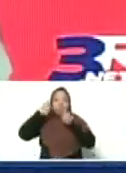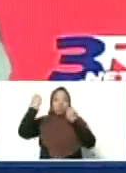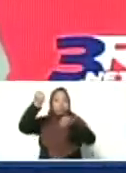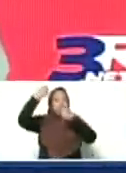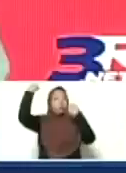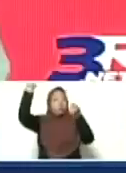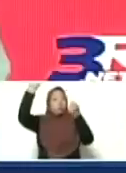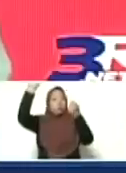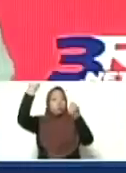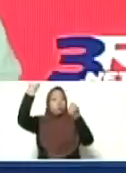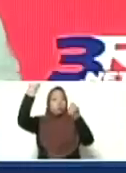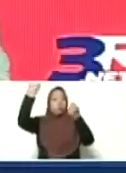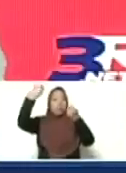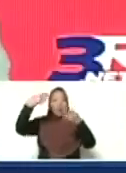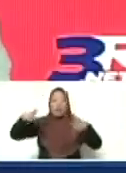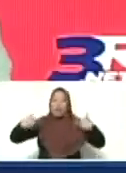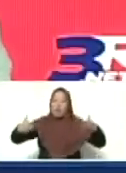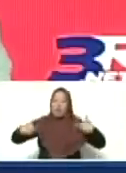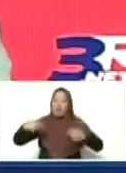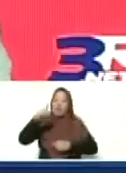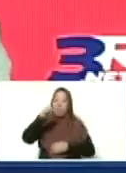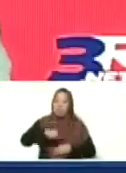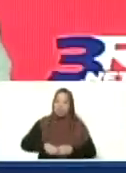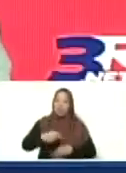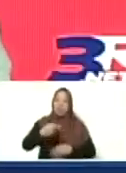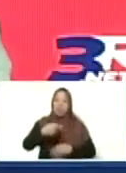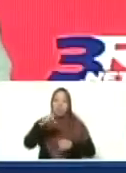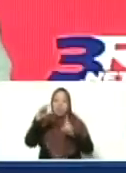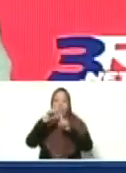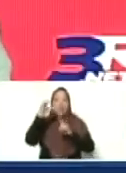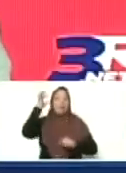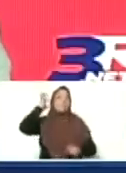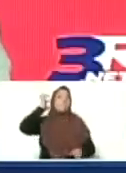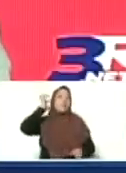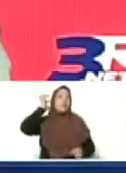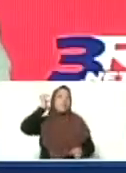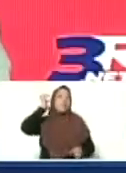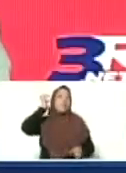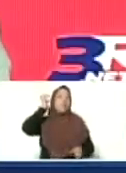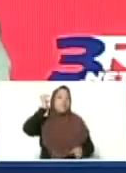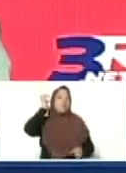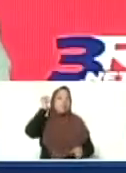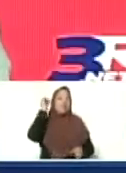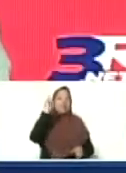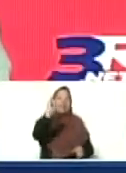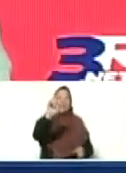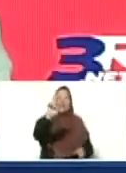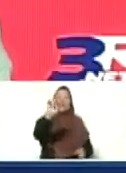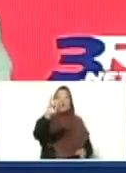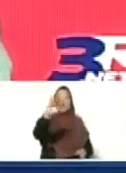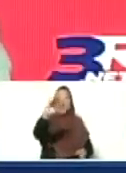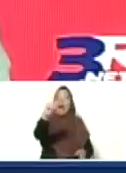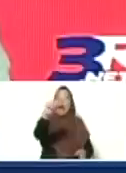y llena de alegría vamos a darle la palabra a la compañera iraida morocoima